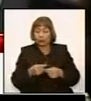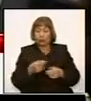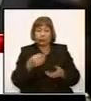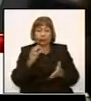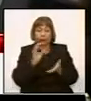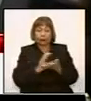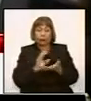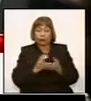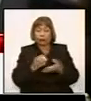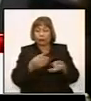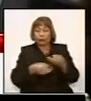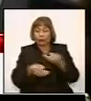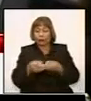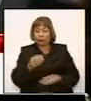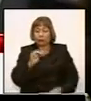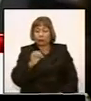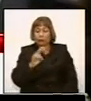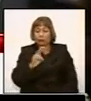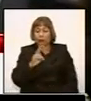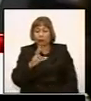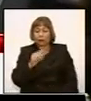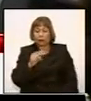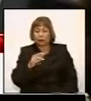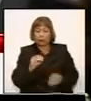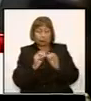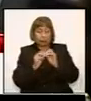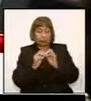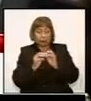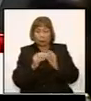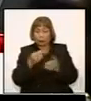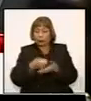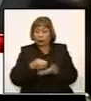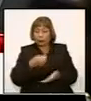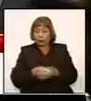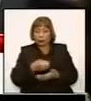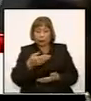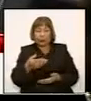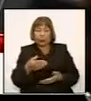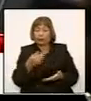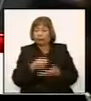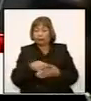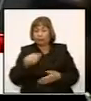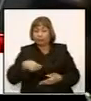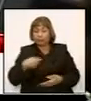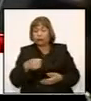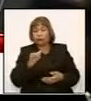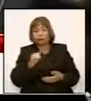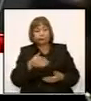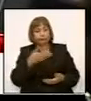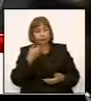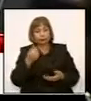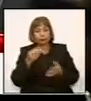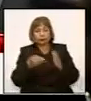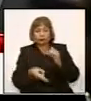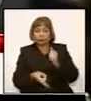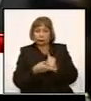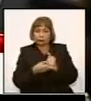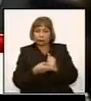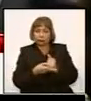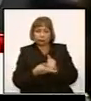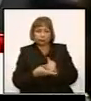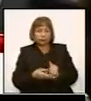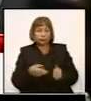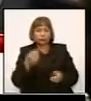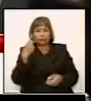contratación mobiliaria, se va a tratar de regularizar los pagos, va a haber mejores tributos y va a haber más seguridad para